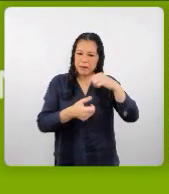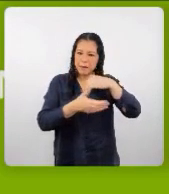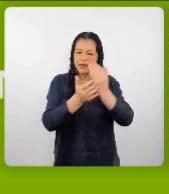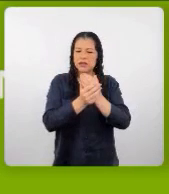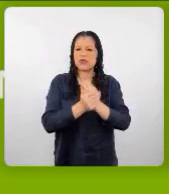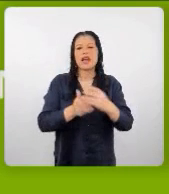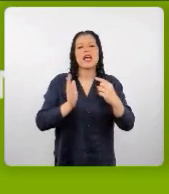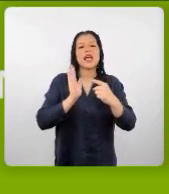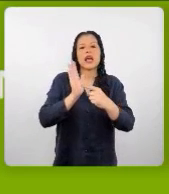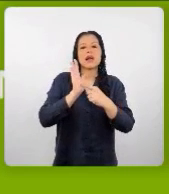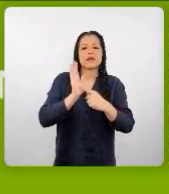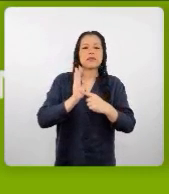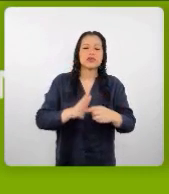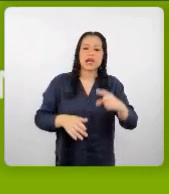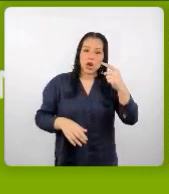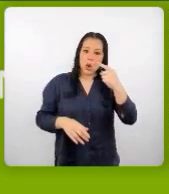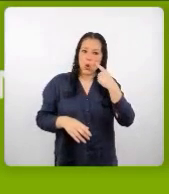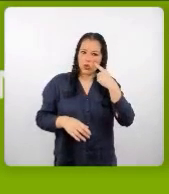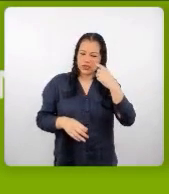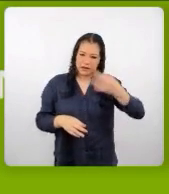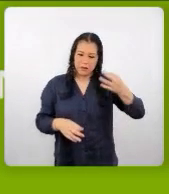inicia este proceso.